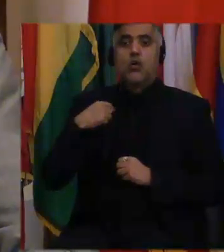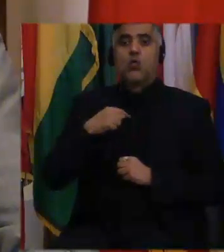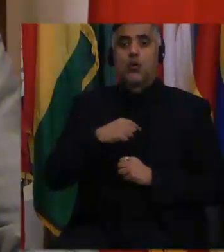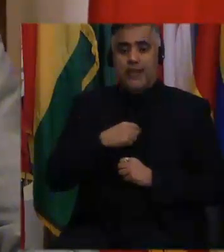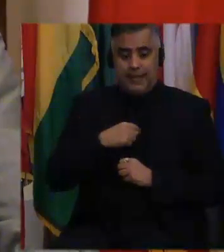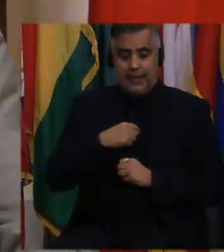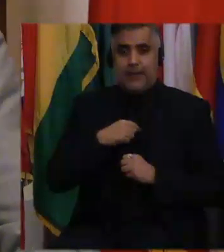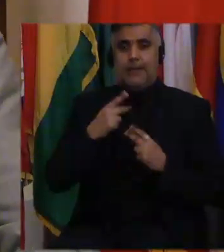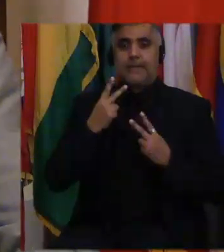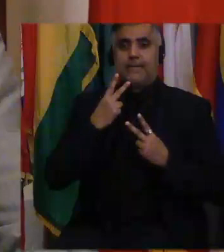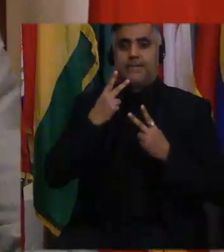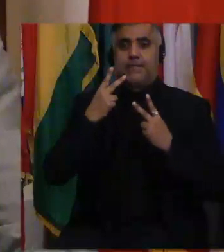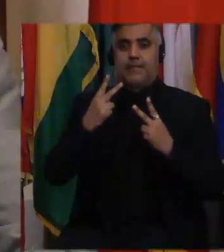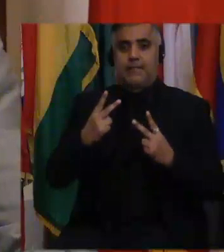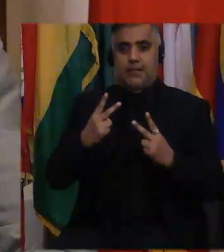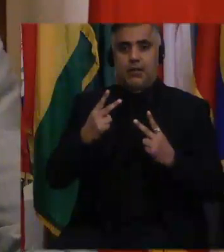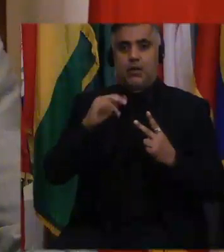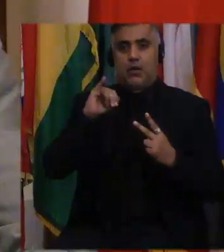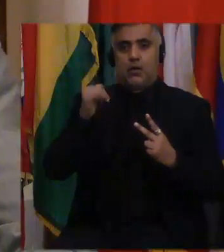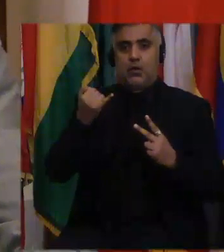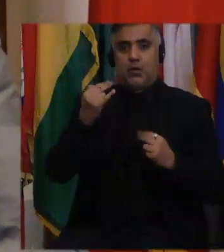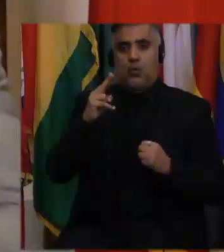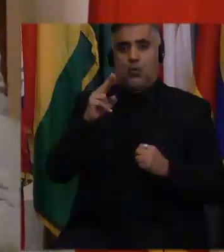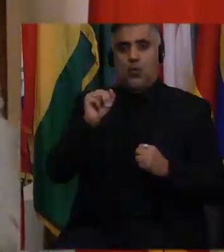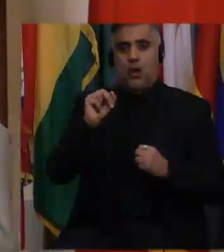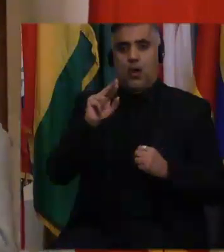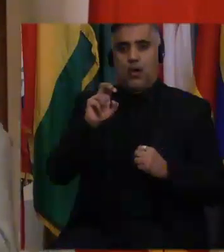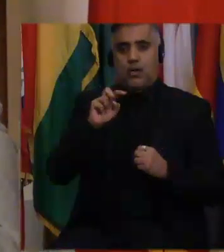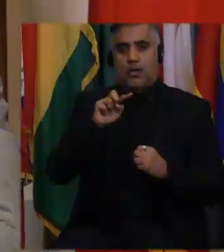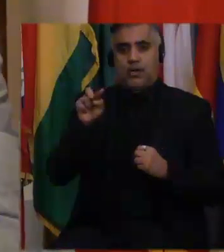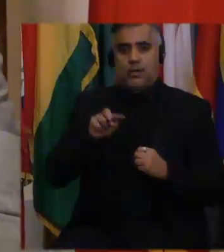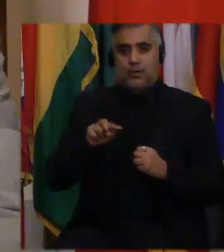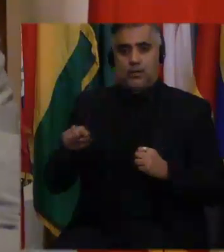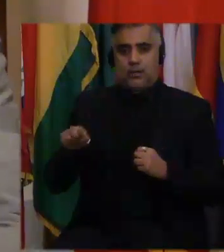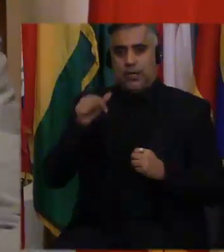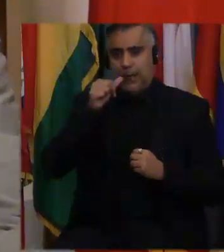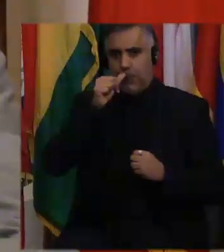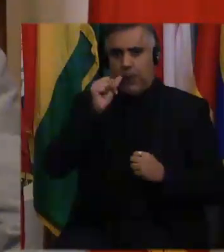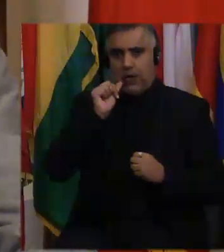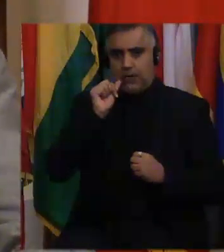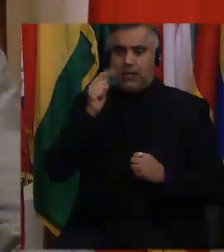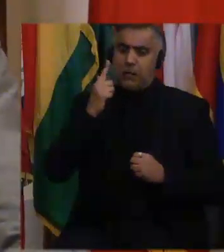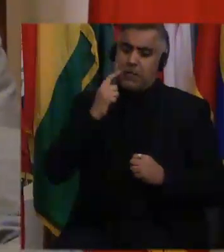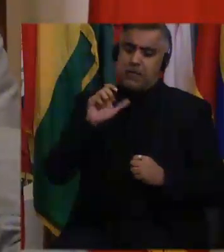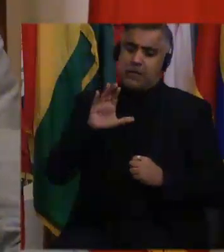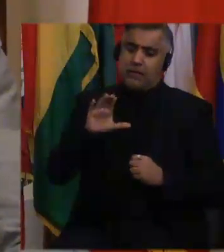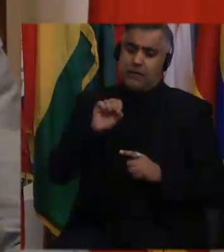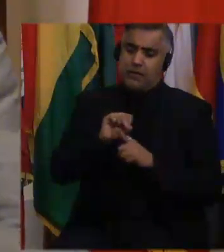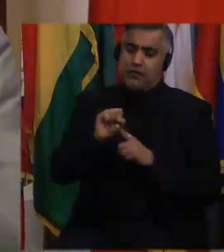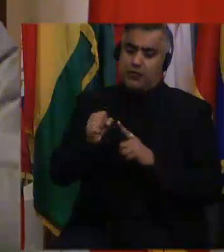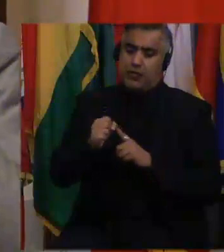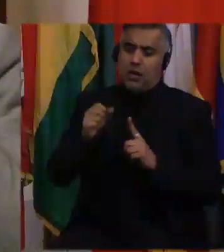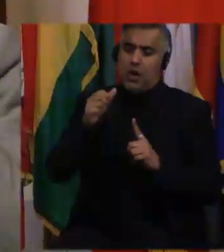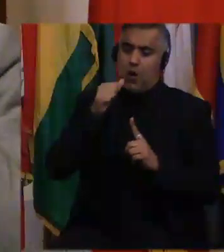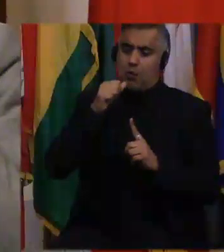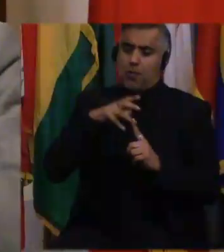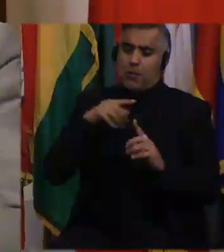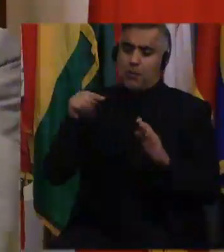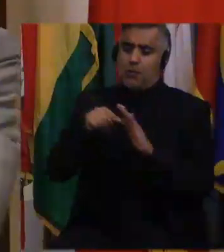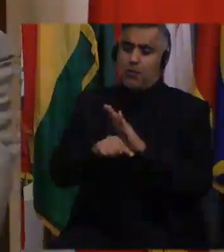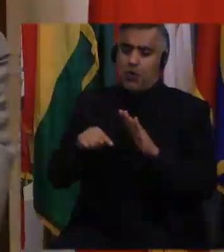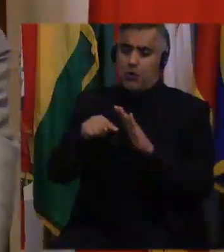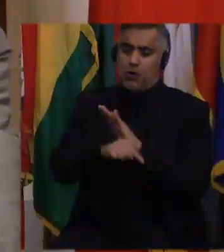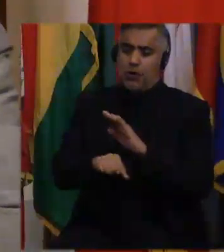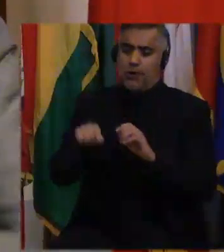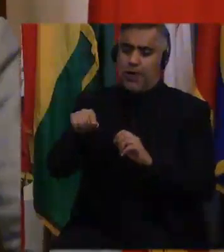a cidade de Juárez, que foi exatamente sobre a situação de mulheres assassinadas. Então, foi uma situação bastante específica.